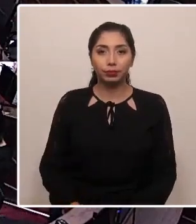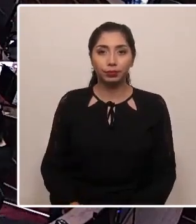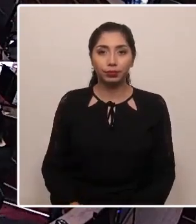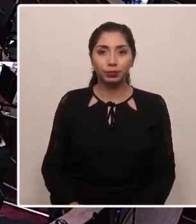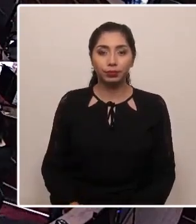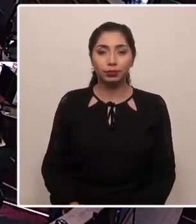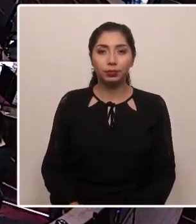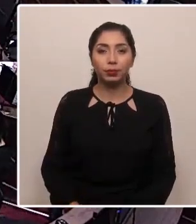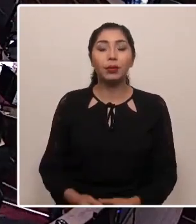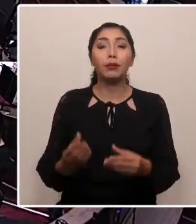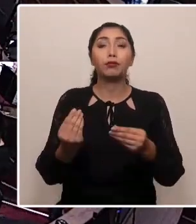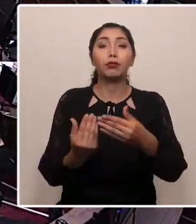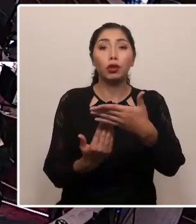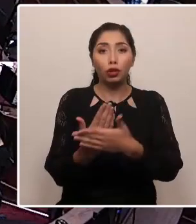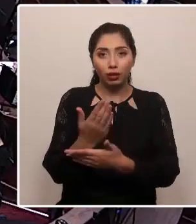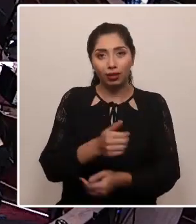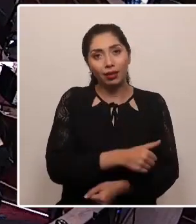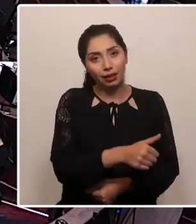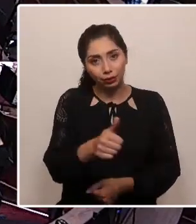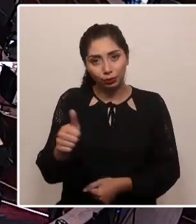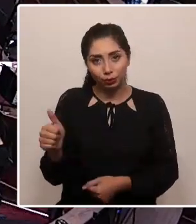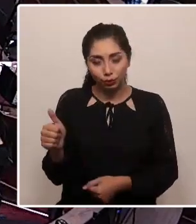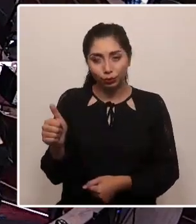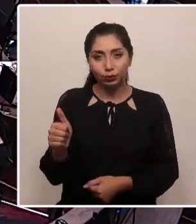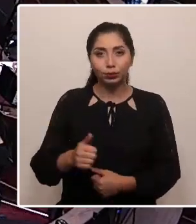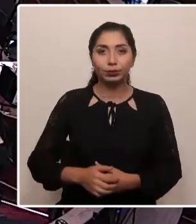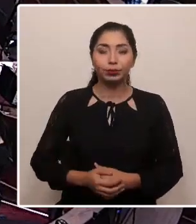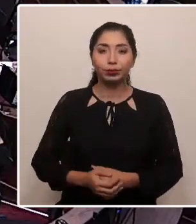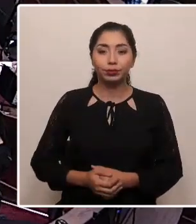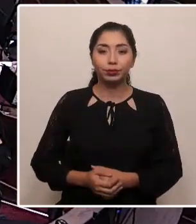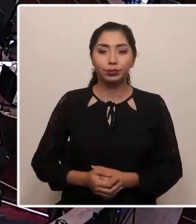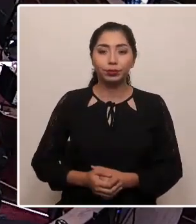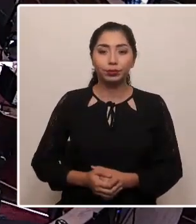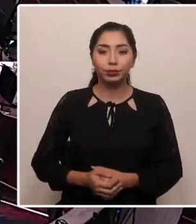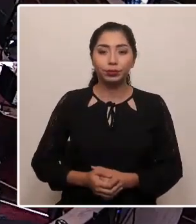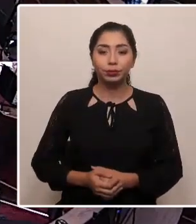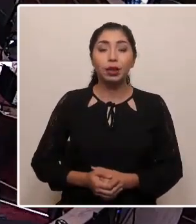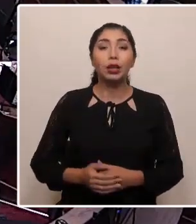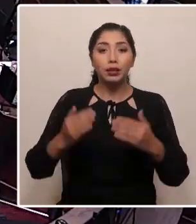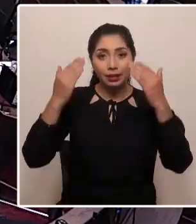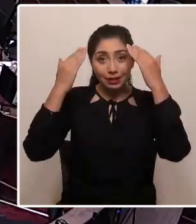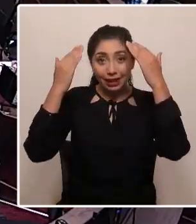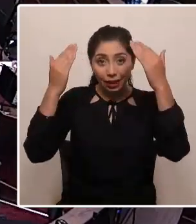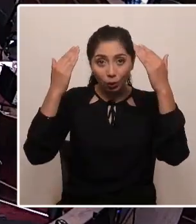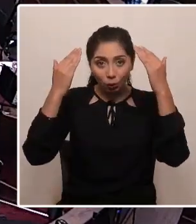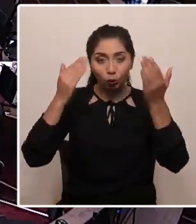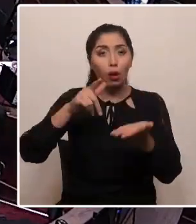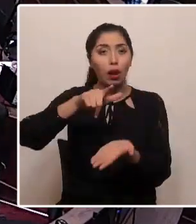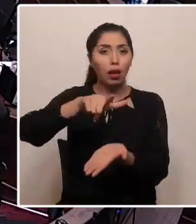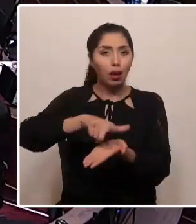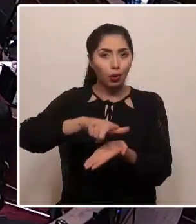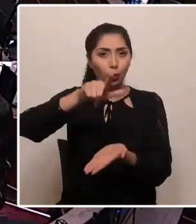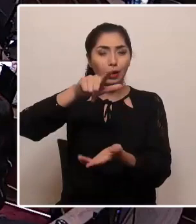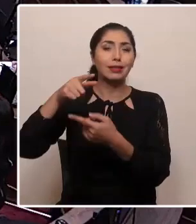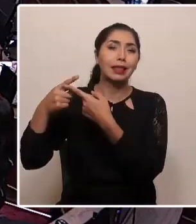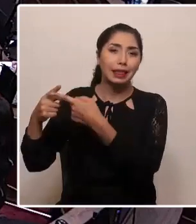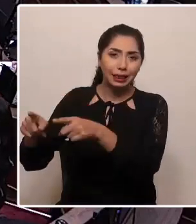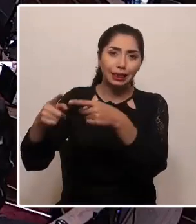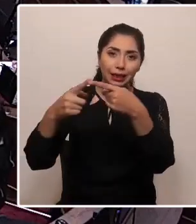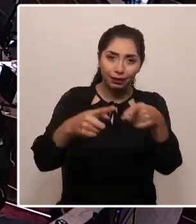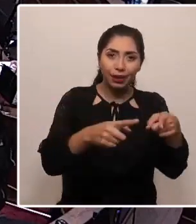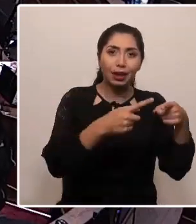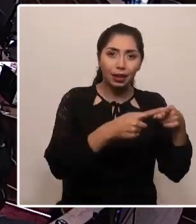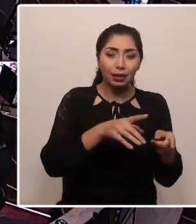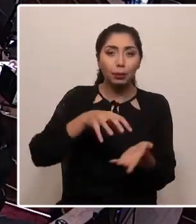Muy buenos días a todas y todos. Pues egipcia mayet. Getecta, Cuchalepso, Layet, Unta,